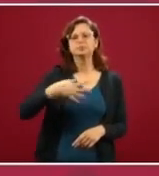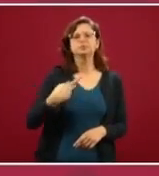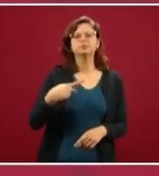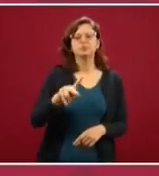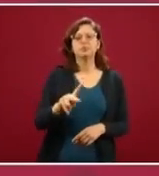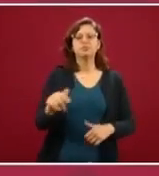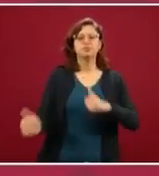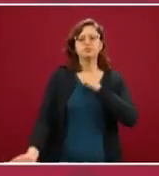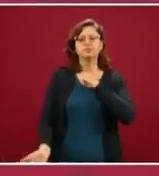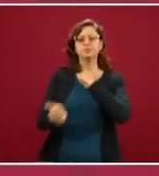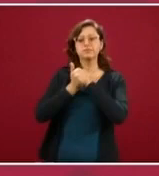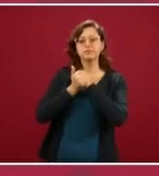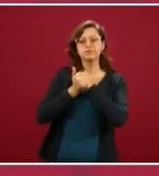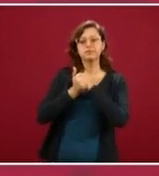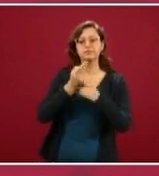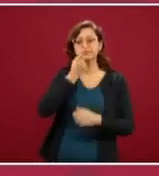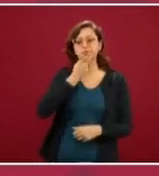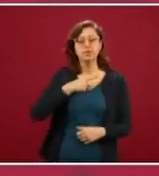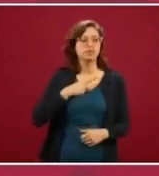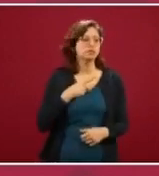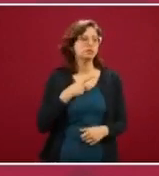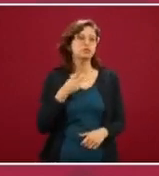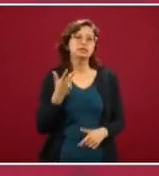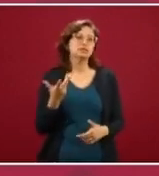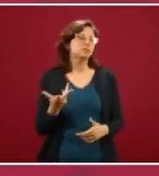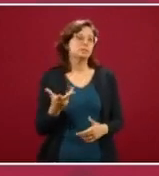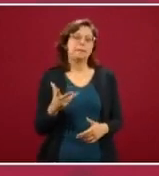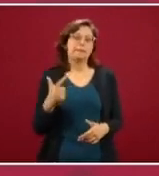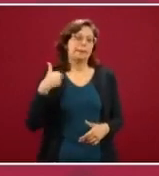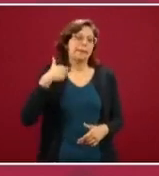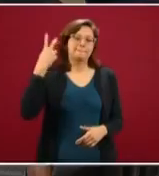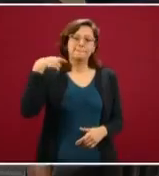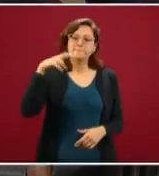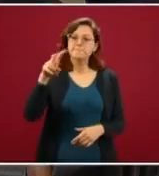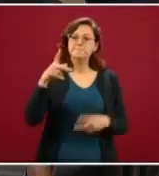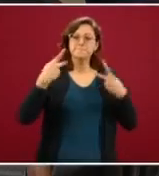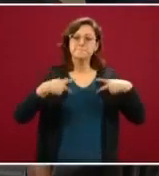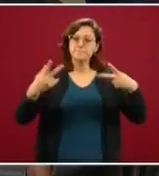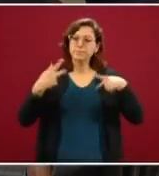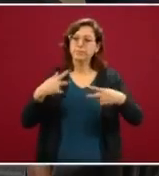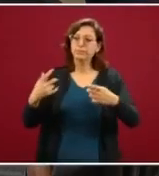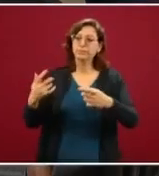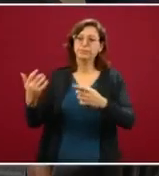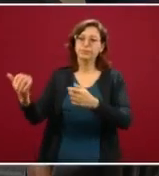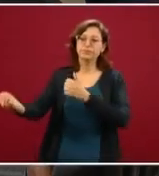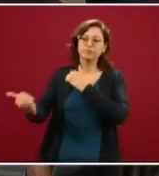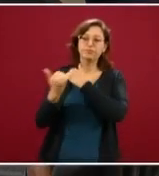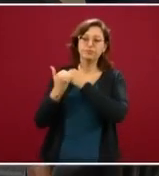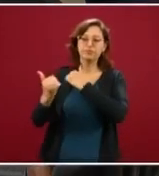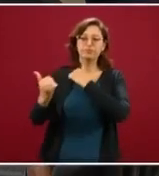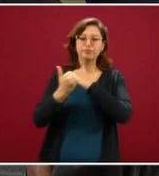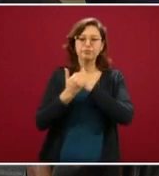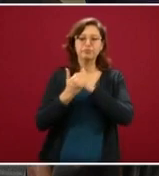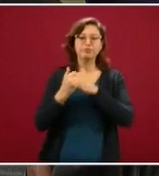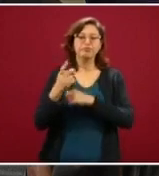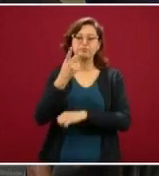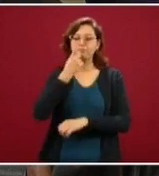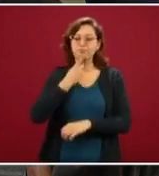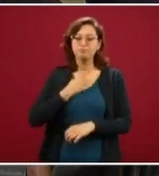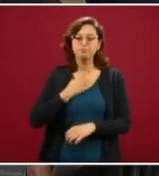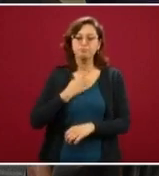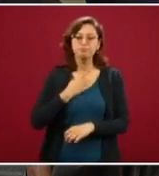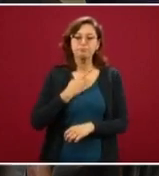incluso me dicen en la calle cuando voy a una gira, a un estado, a un municipio,